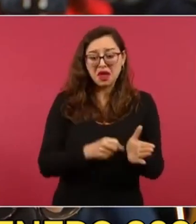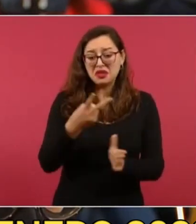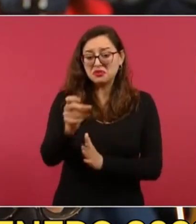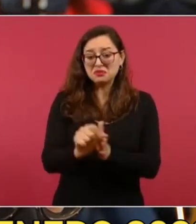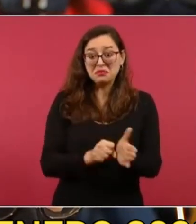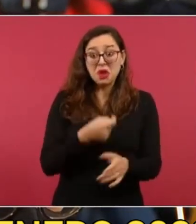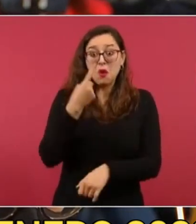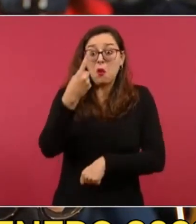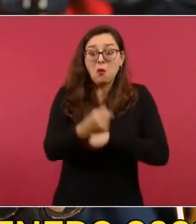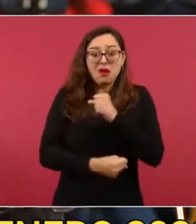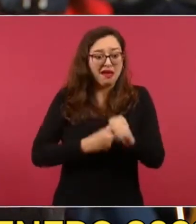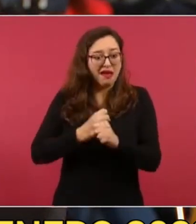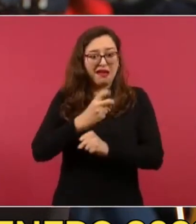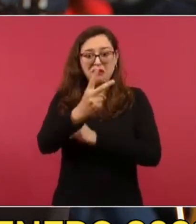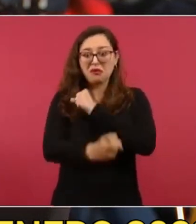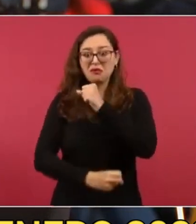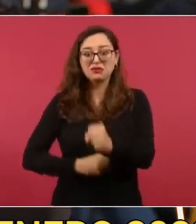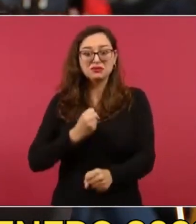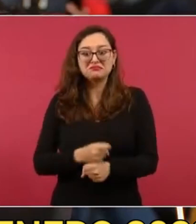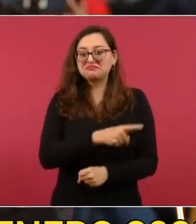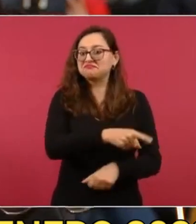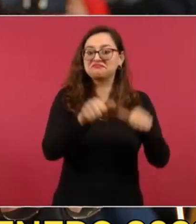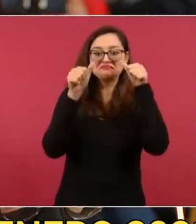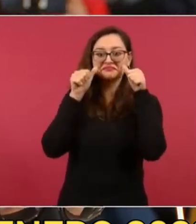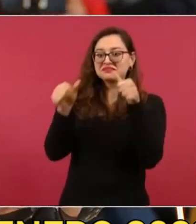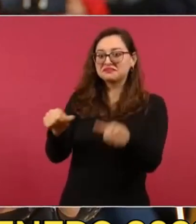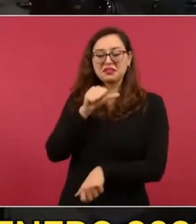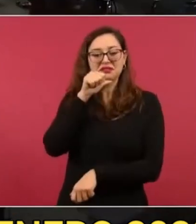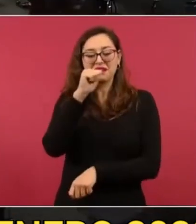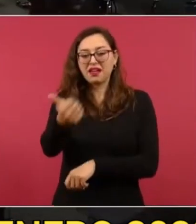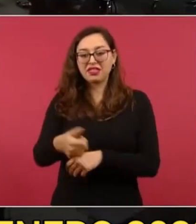incluso años para que el ministerio los pueda resolver.